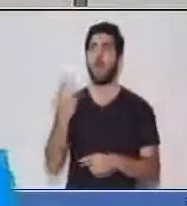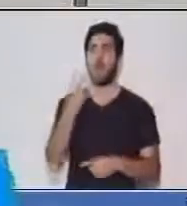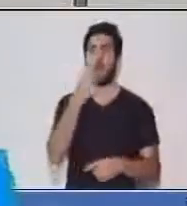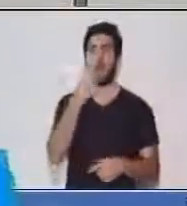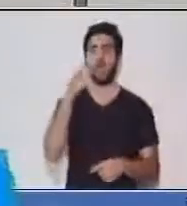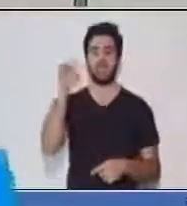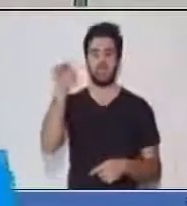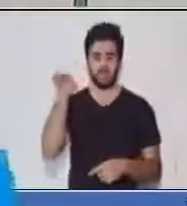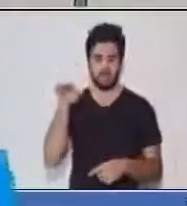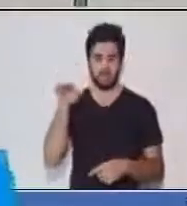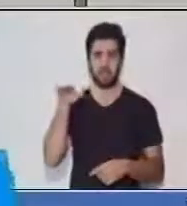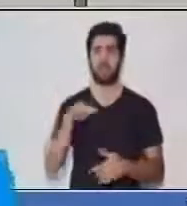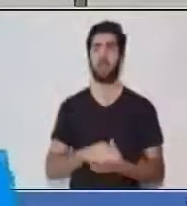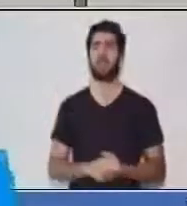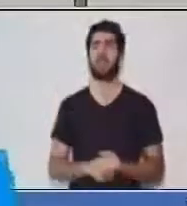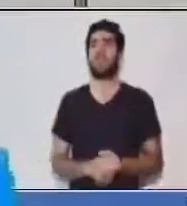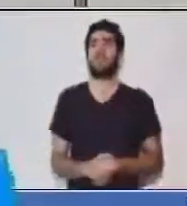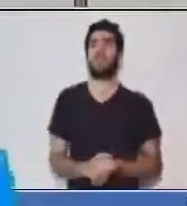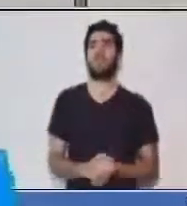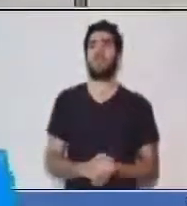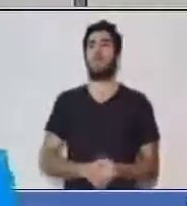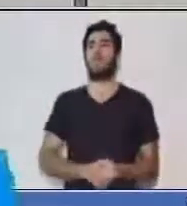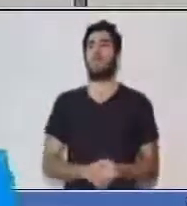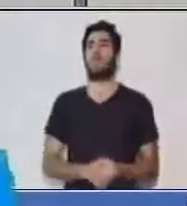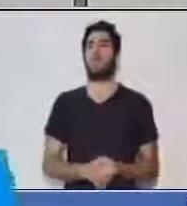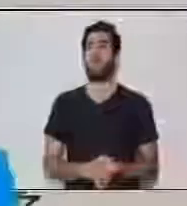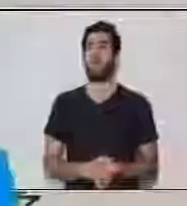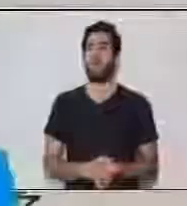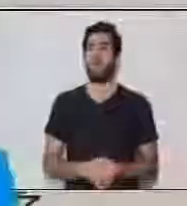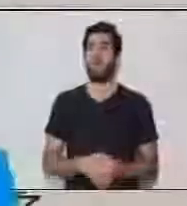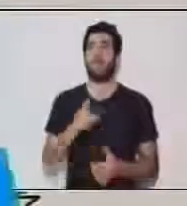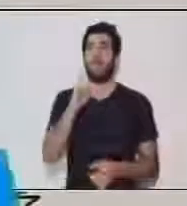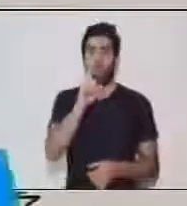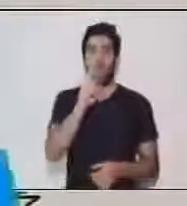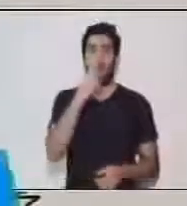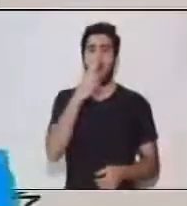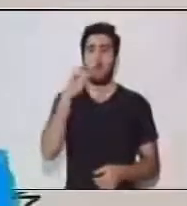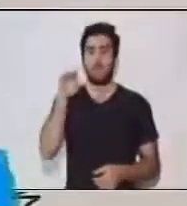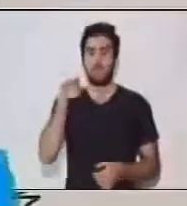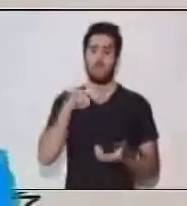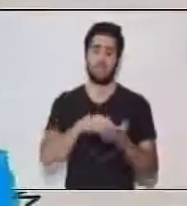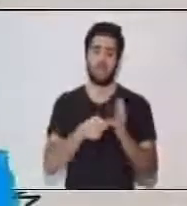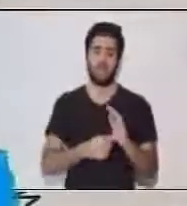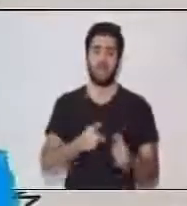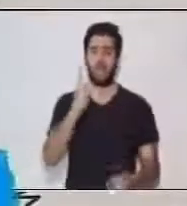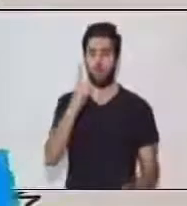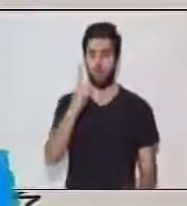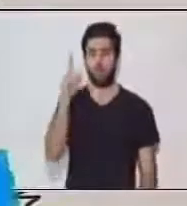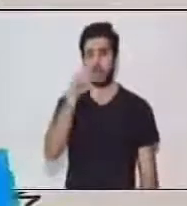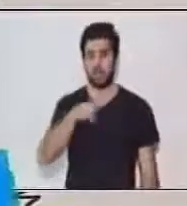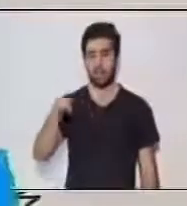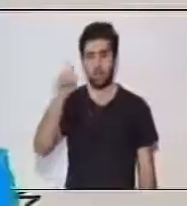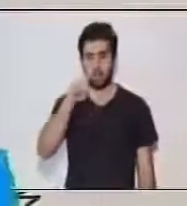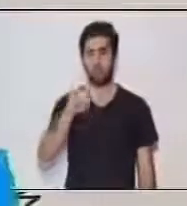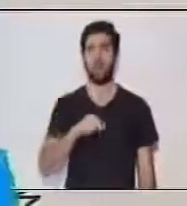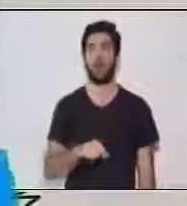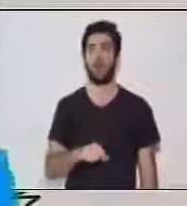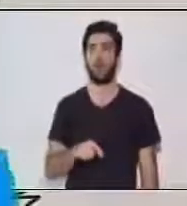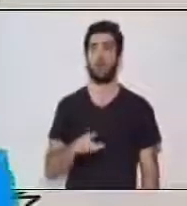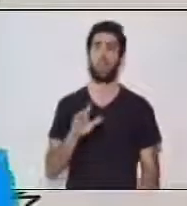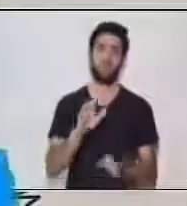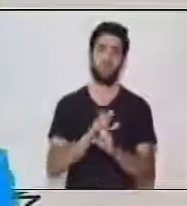de frecuencia. Y un hercio equivale a un ciclo. En el movimiento de las alas